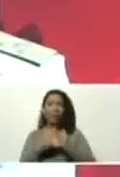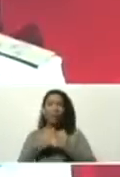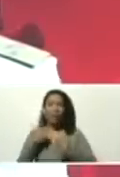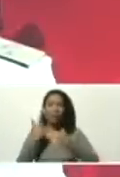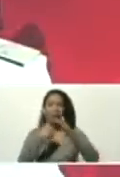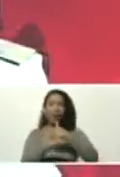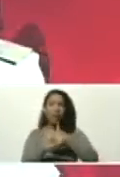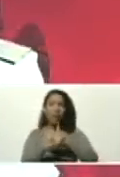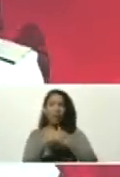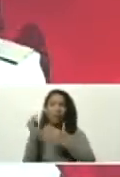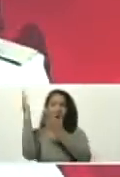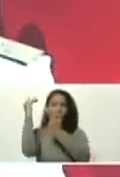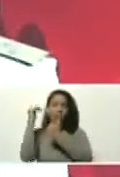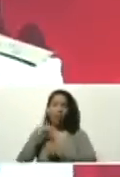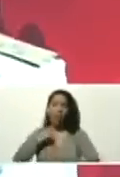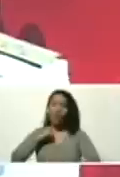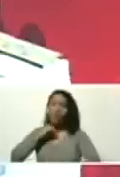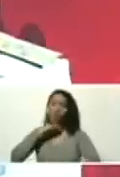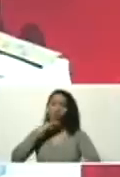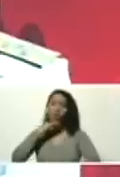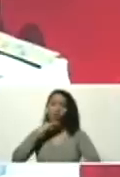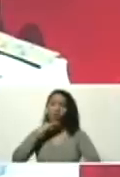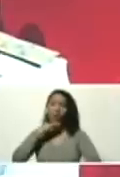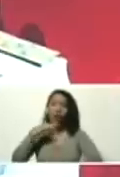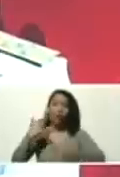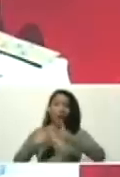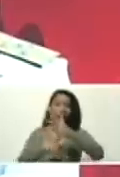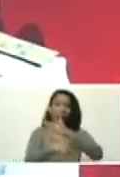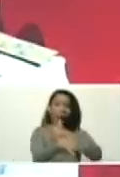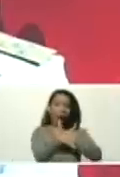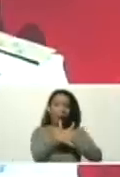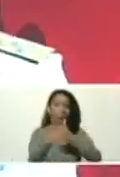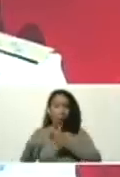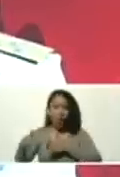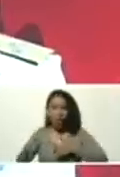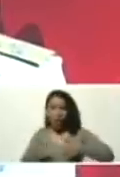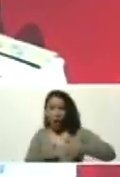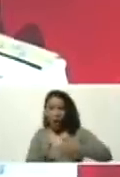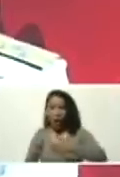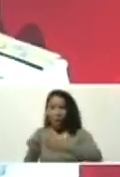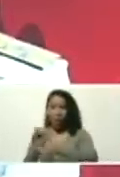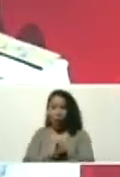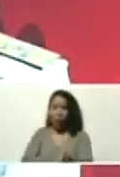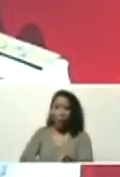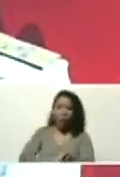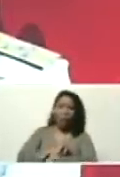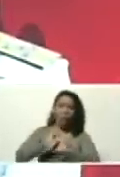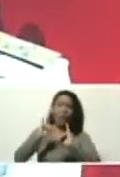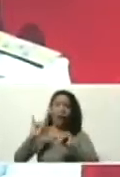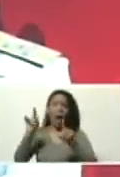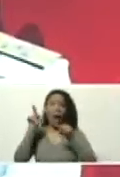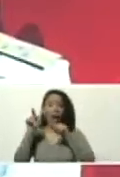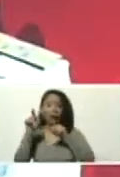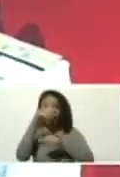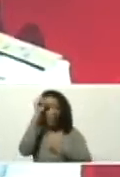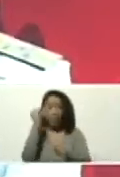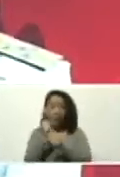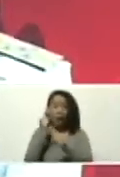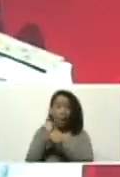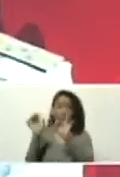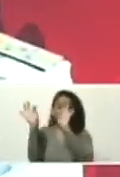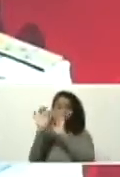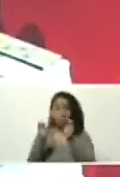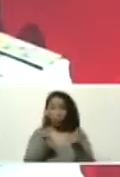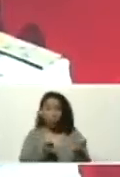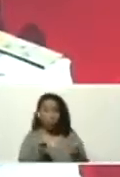pletóricos de esperanzas a una larga travesía que finaliza con este rol de maniobra final. Pero también